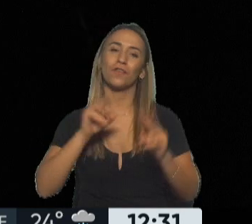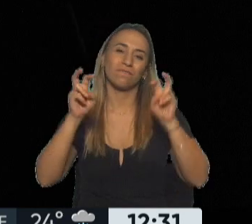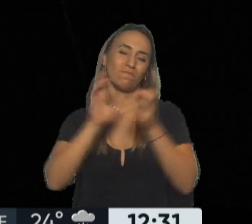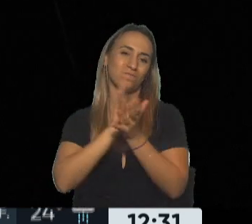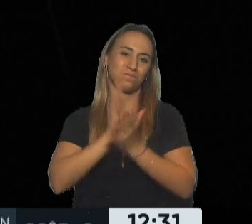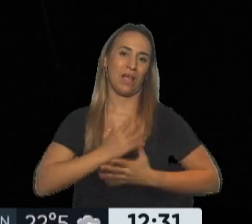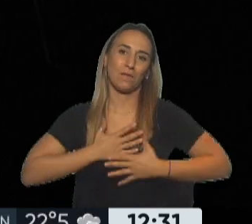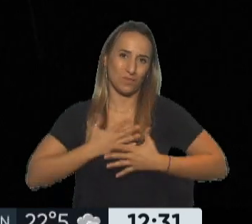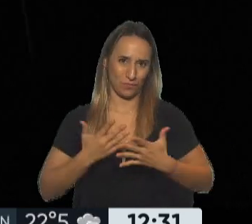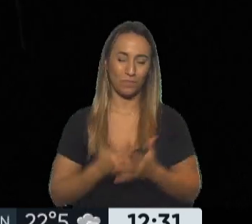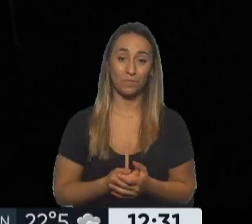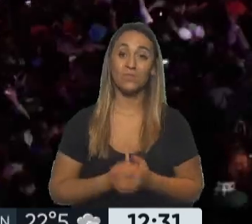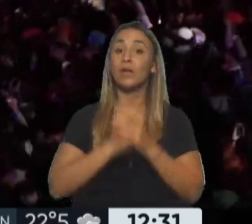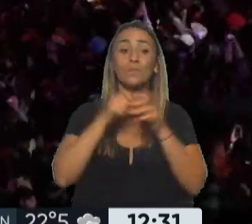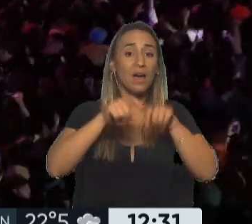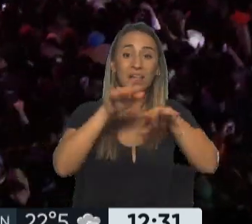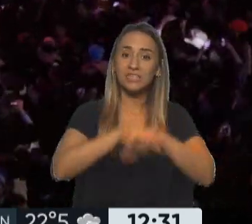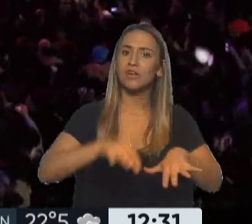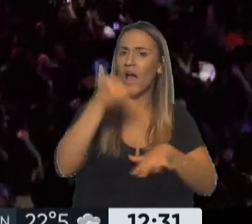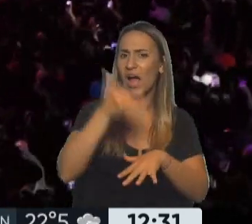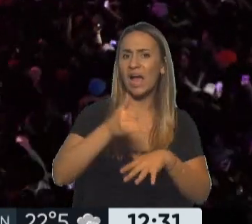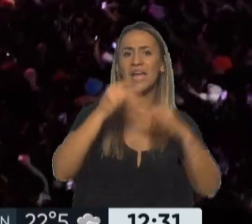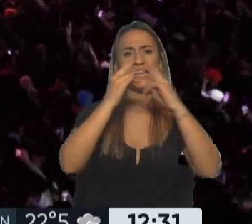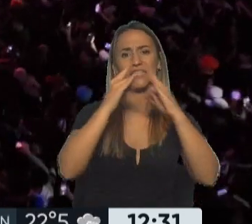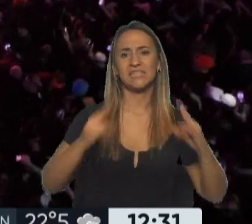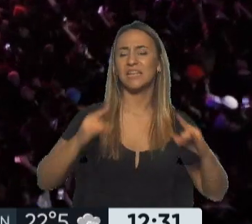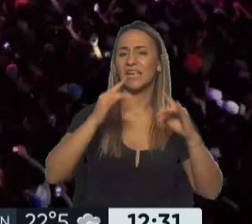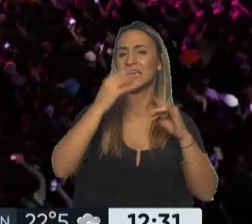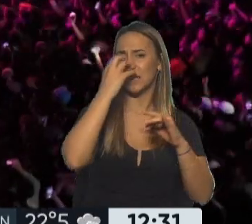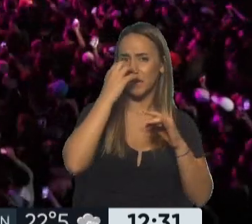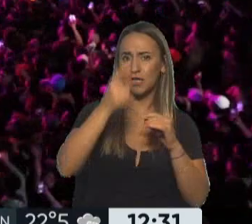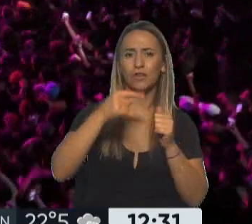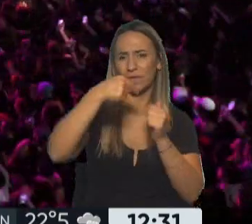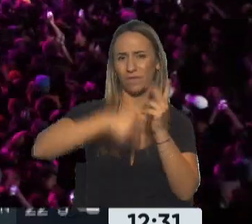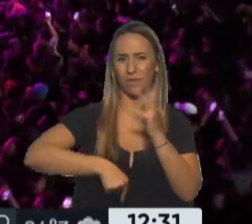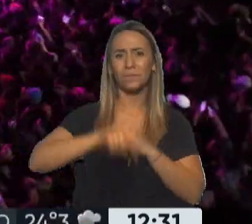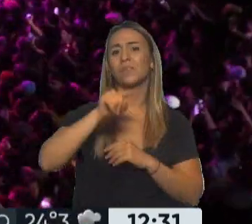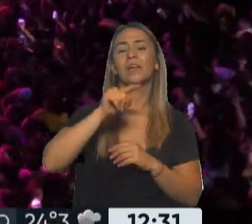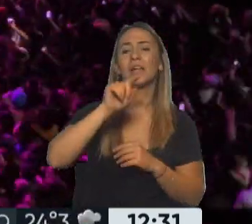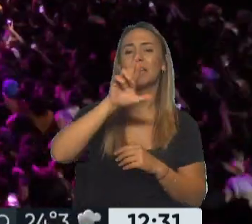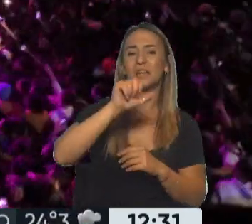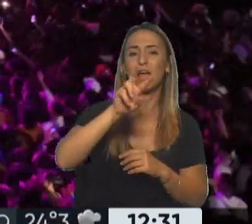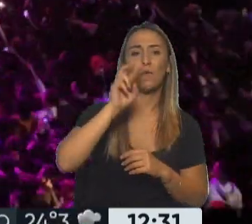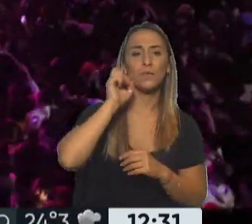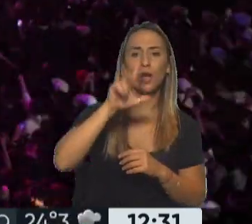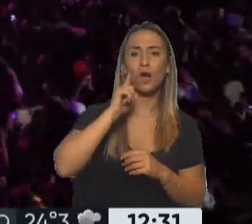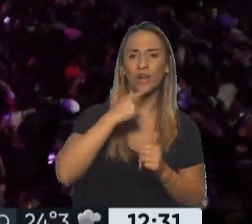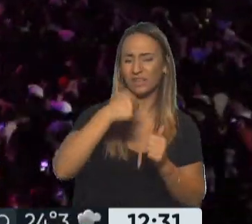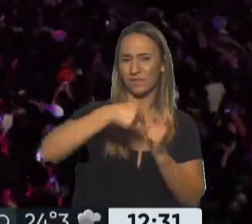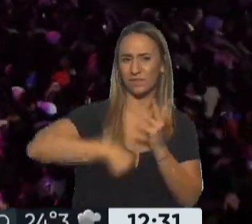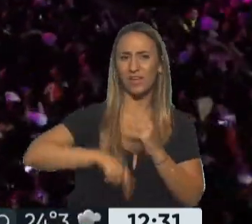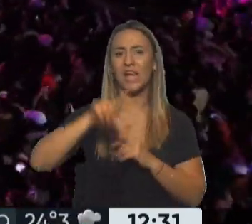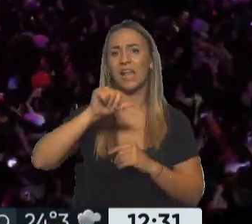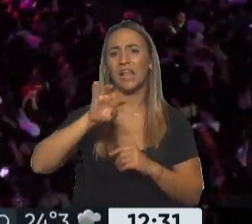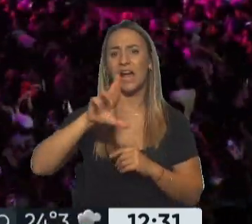haber espectáculos de teatro, música, circo y clown de la mano de La Pipetua, Los Raviolis, Canticuénticos, Pim Pau, Laura